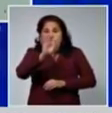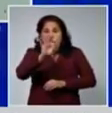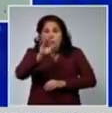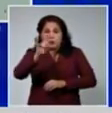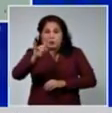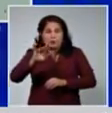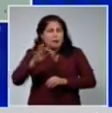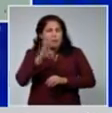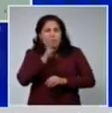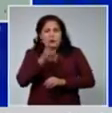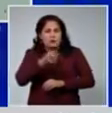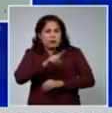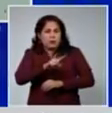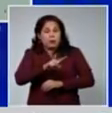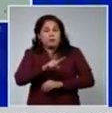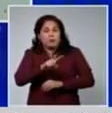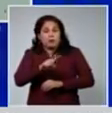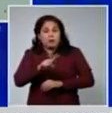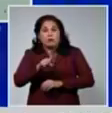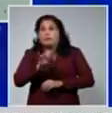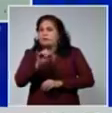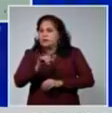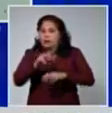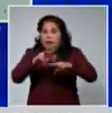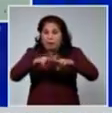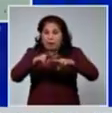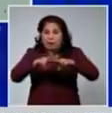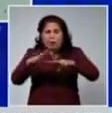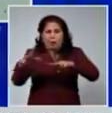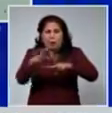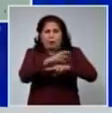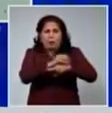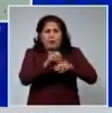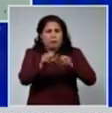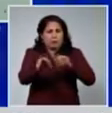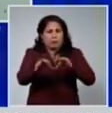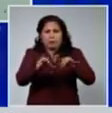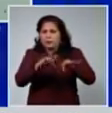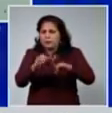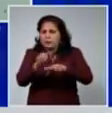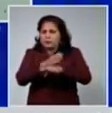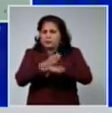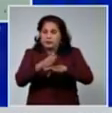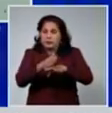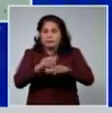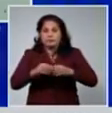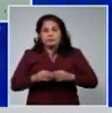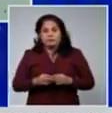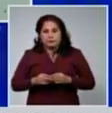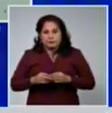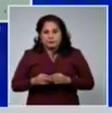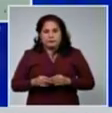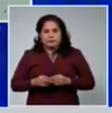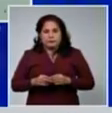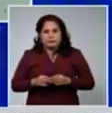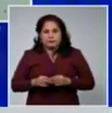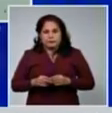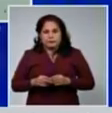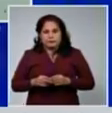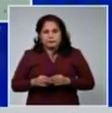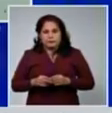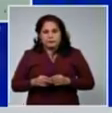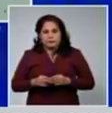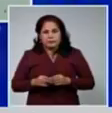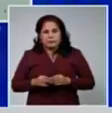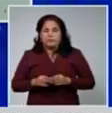y con la aceptación y dispersión que ha tenido el comportamiento de la transmisión de la habana que